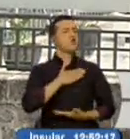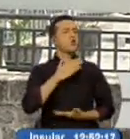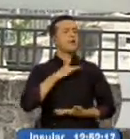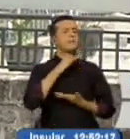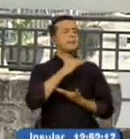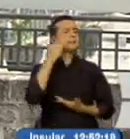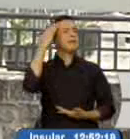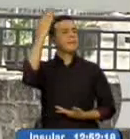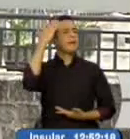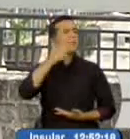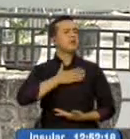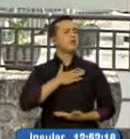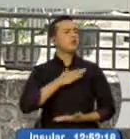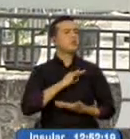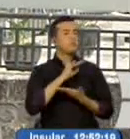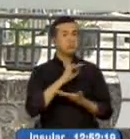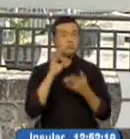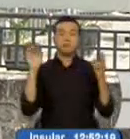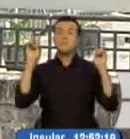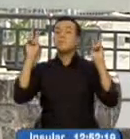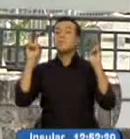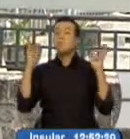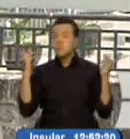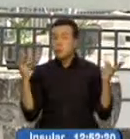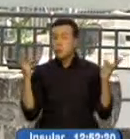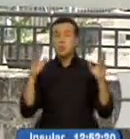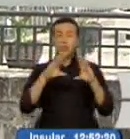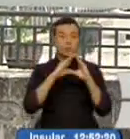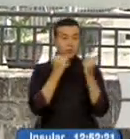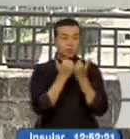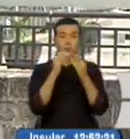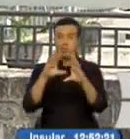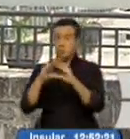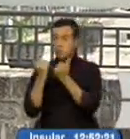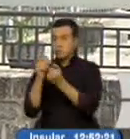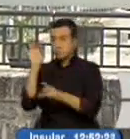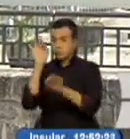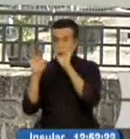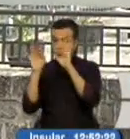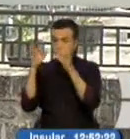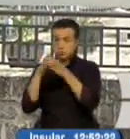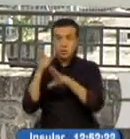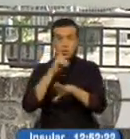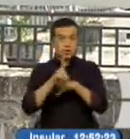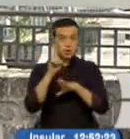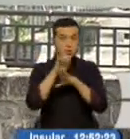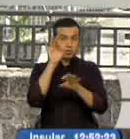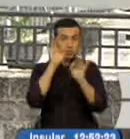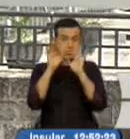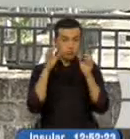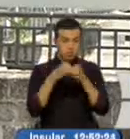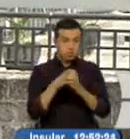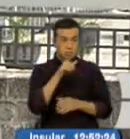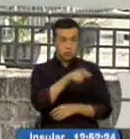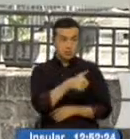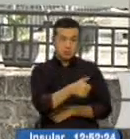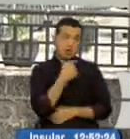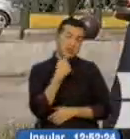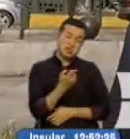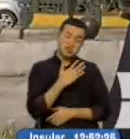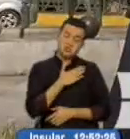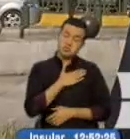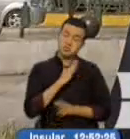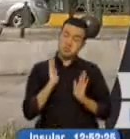para lo que es la parte, nombrar las comisiones, nombrar algunos directorios y demás. Entonces él se autonombraba de esa